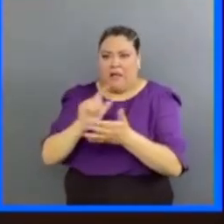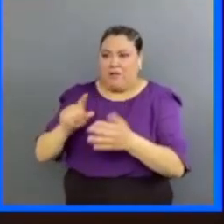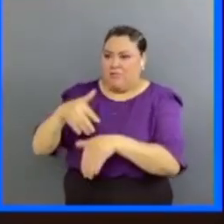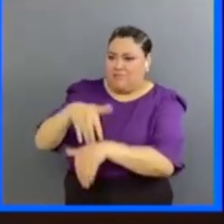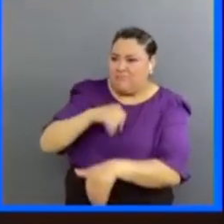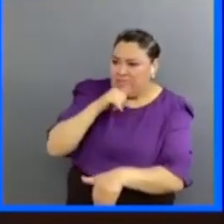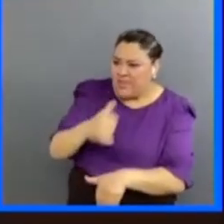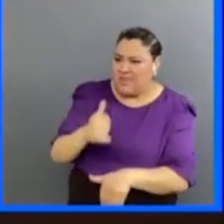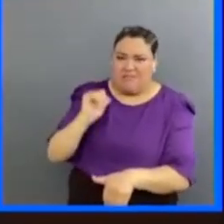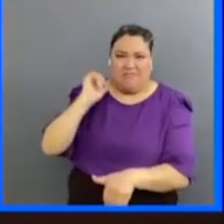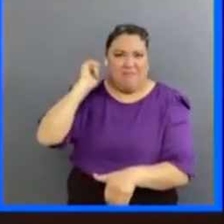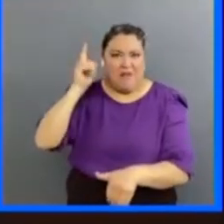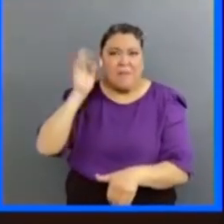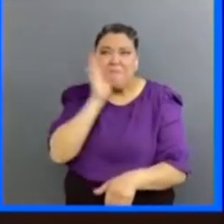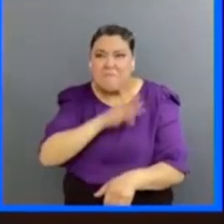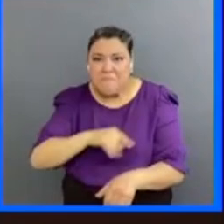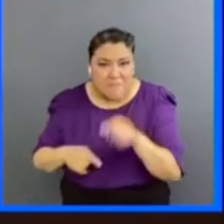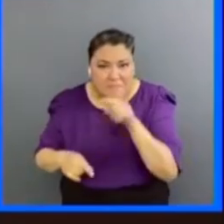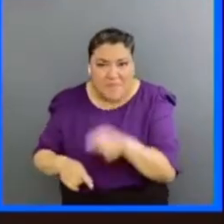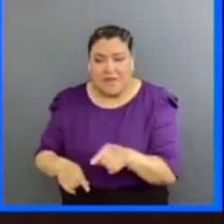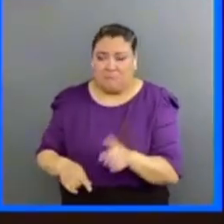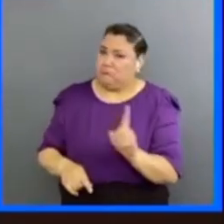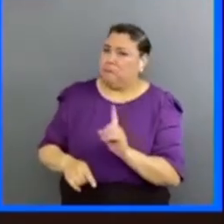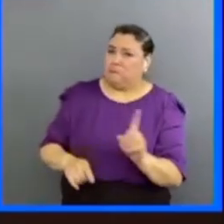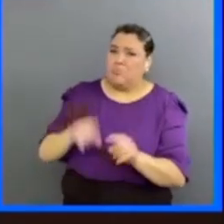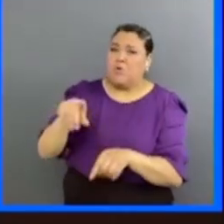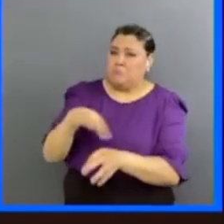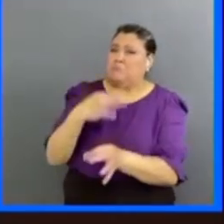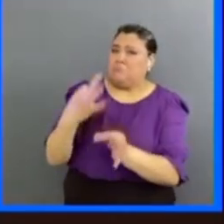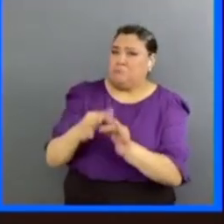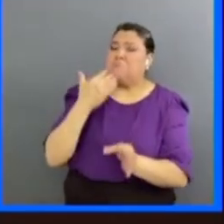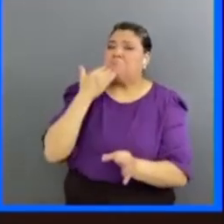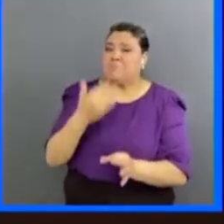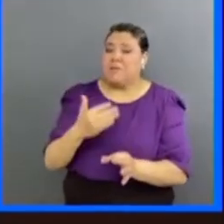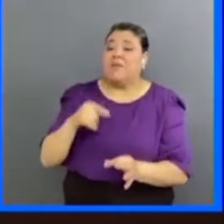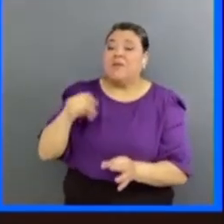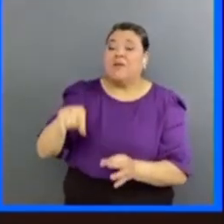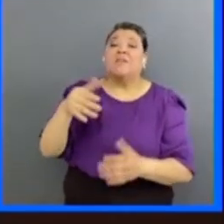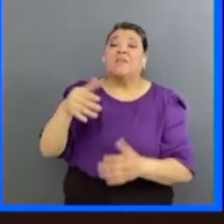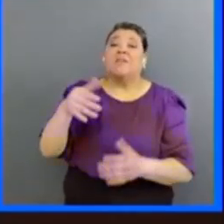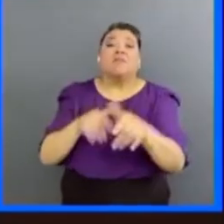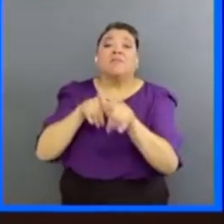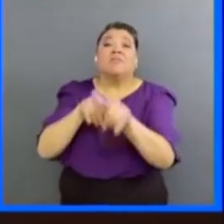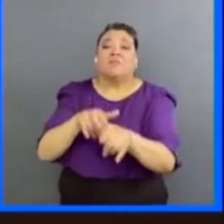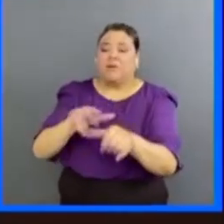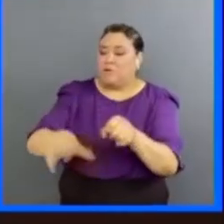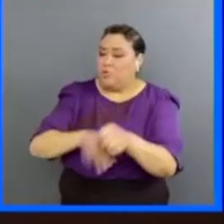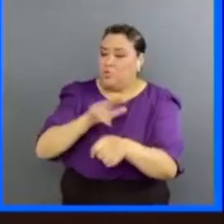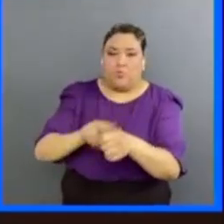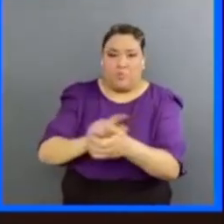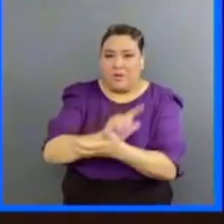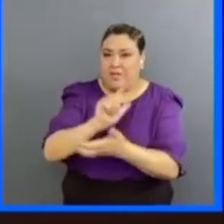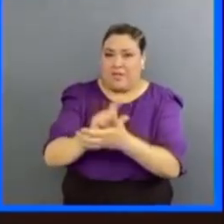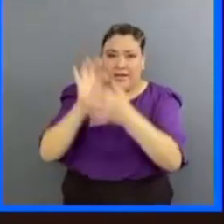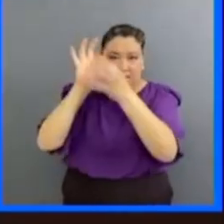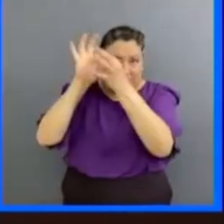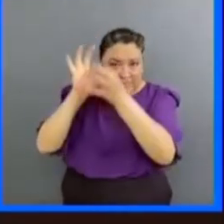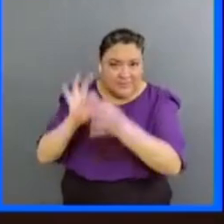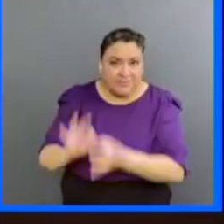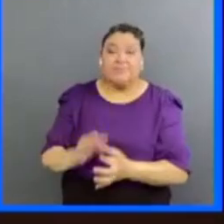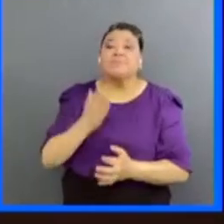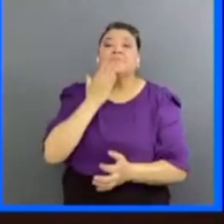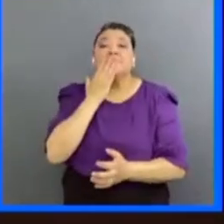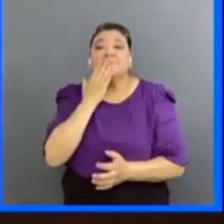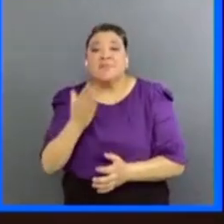emitido por esta Suprema Corte, lo que se traduce en la continuidad y concordancia de los precedentes de